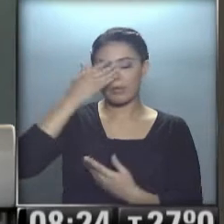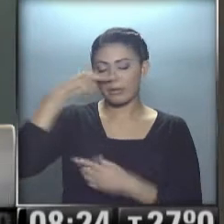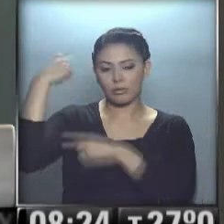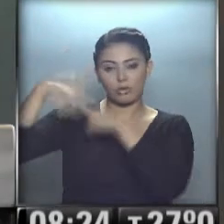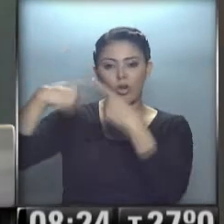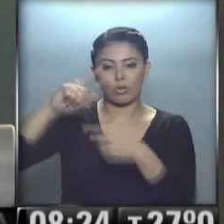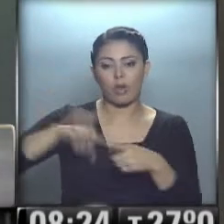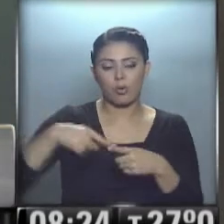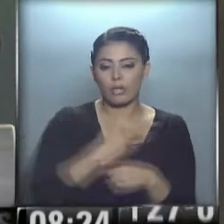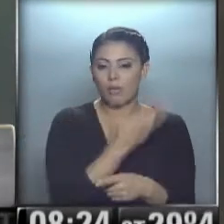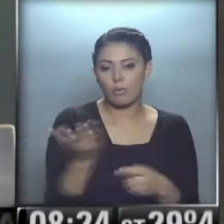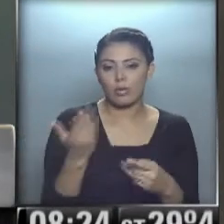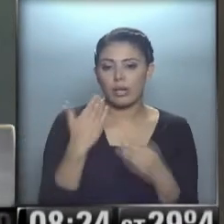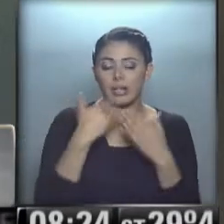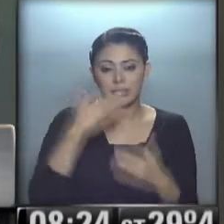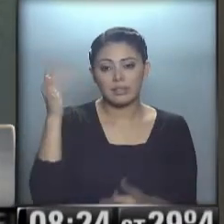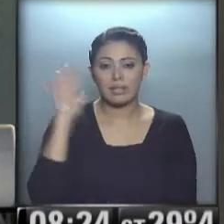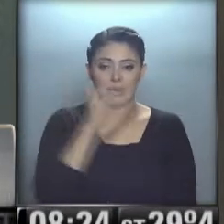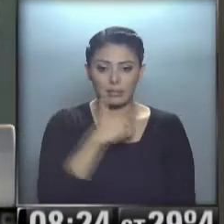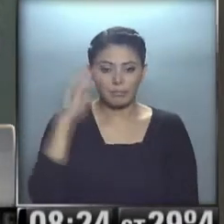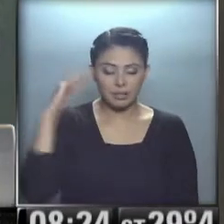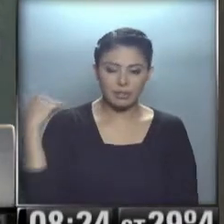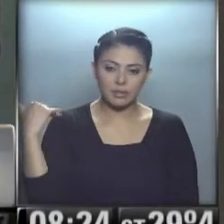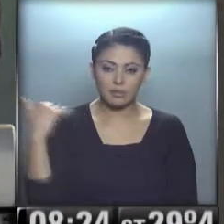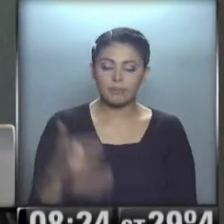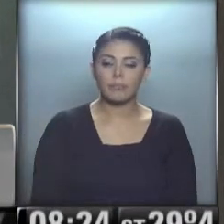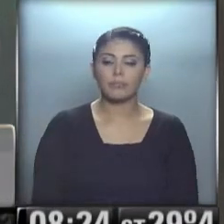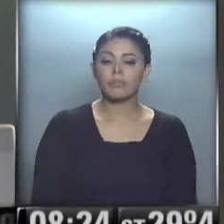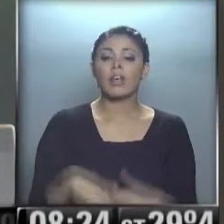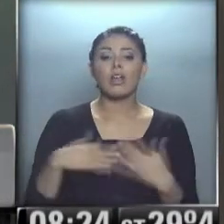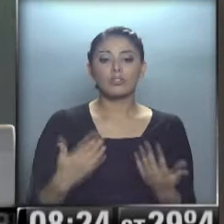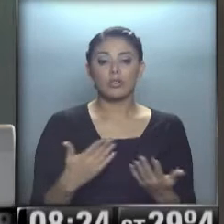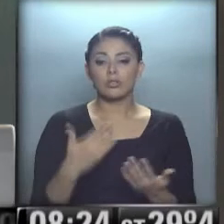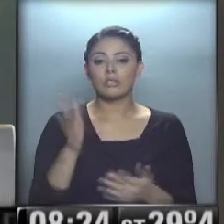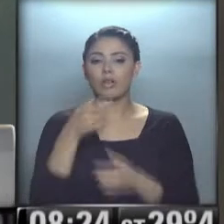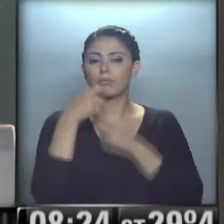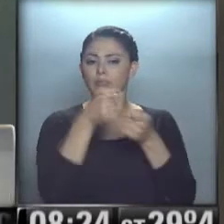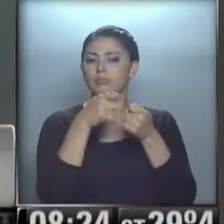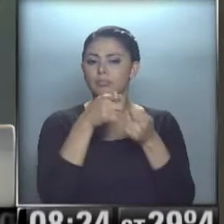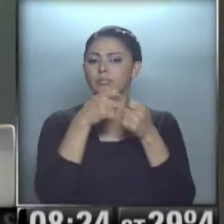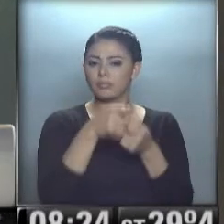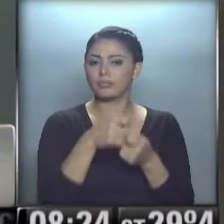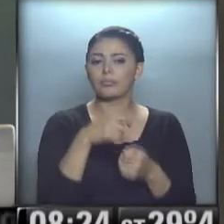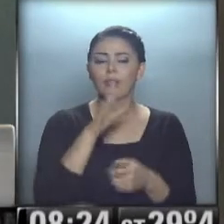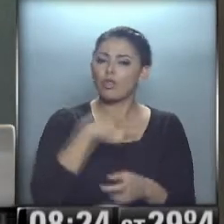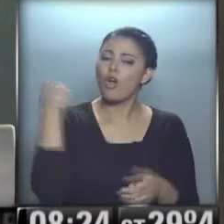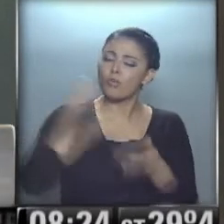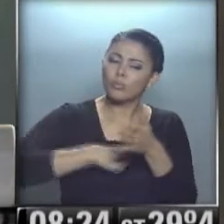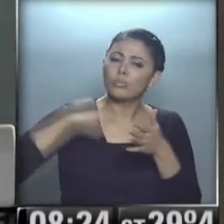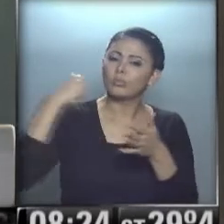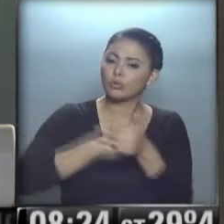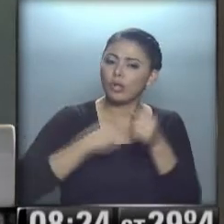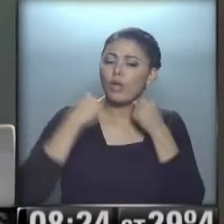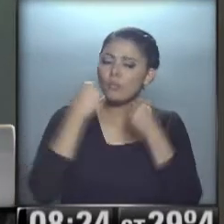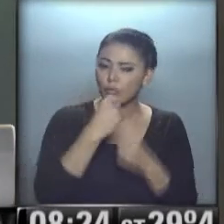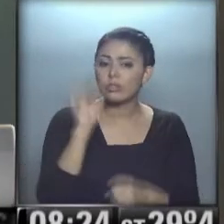públicas por parte de la Presidenta de la Nación, Cristina Fernández de Kirchner. Entonces, se desacredita el enorme esfuerzo que ha hecho el